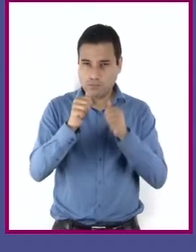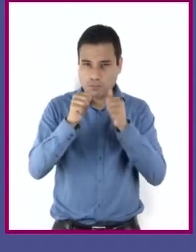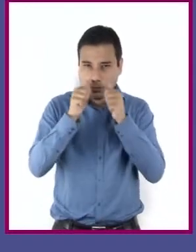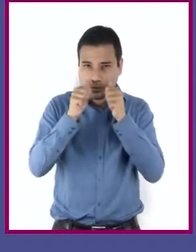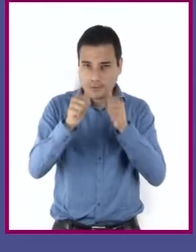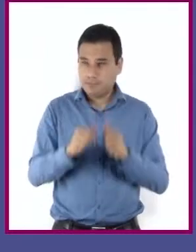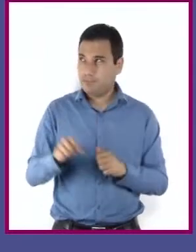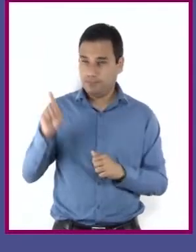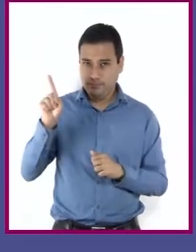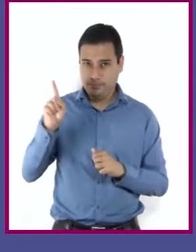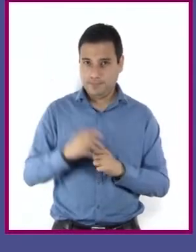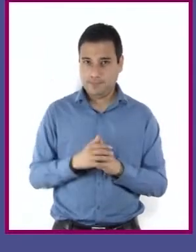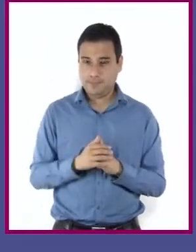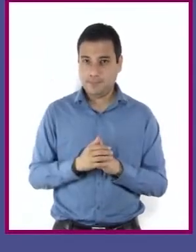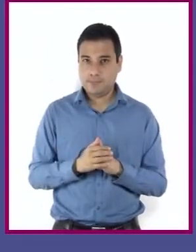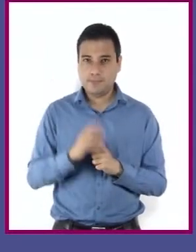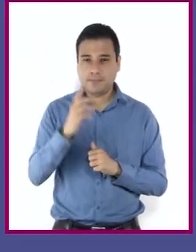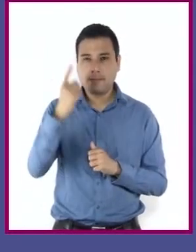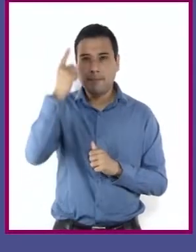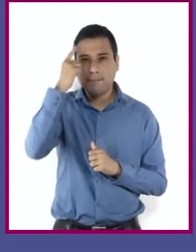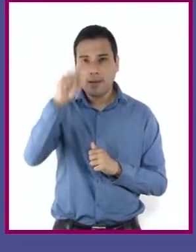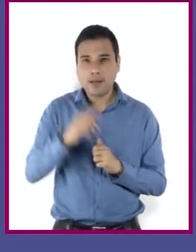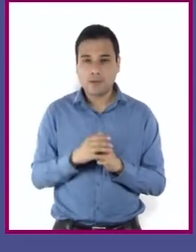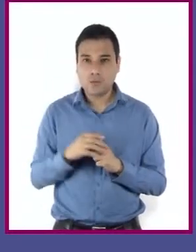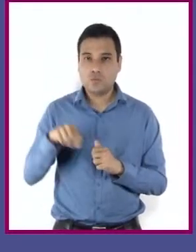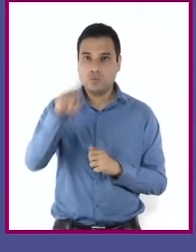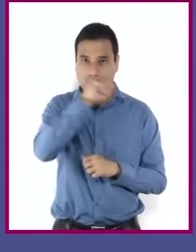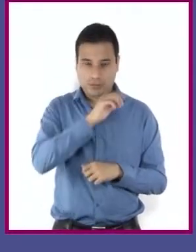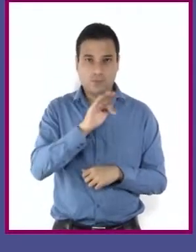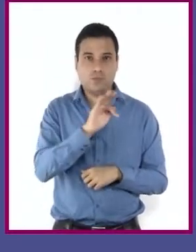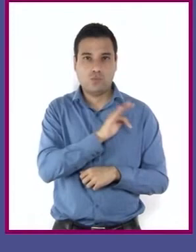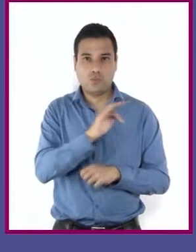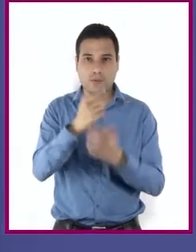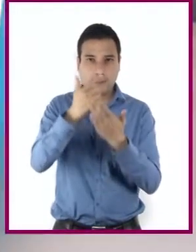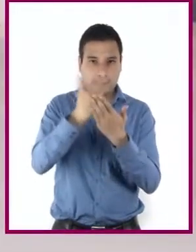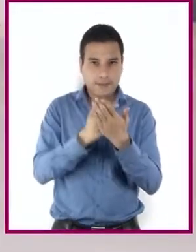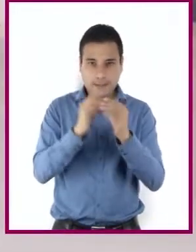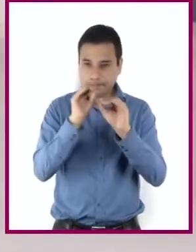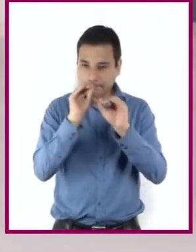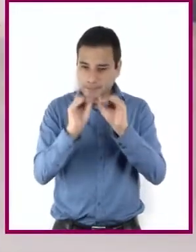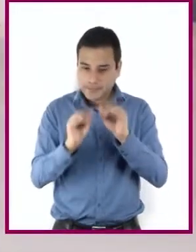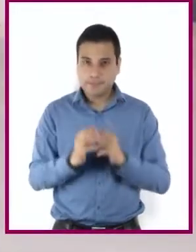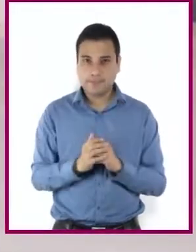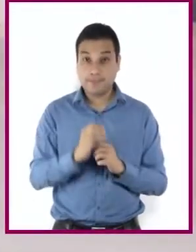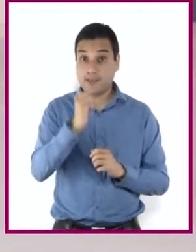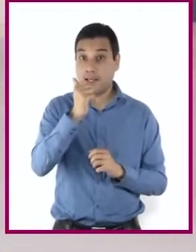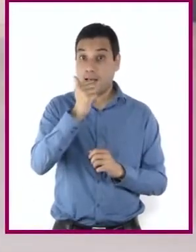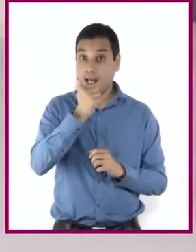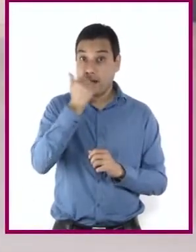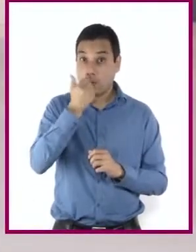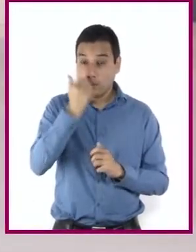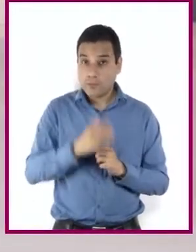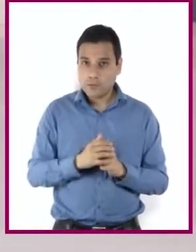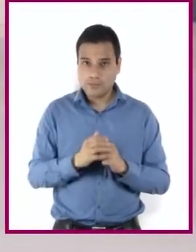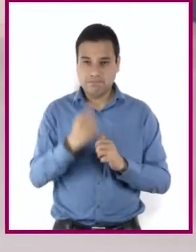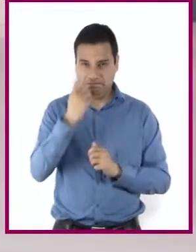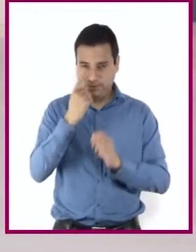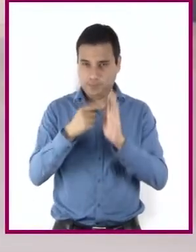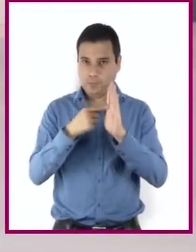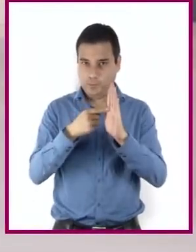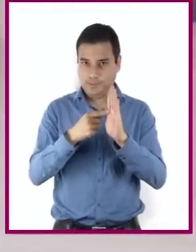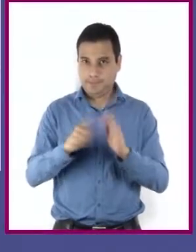este material para poder poner en práctica nuestra lista de cotejo. Nuestra alumna nos presentó este